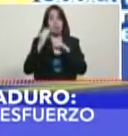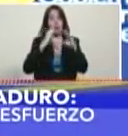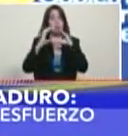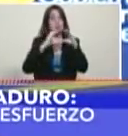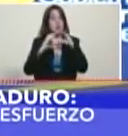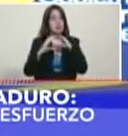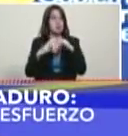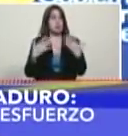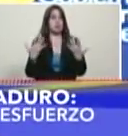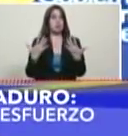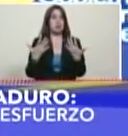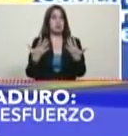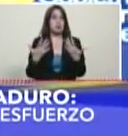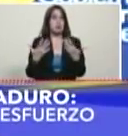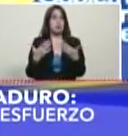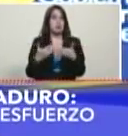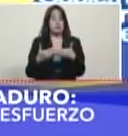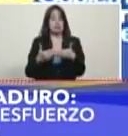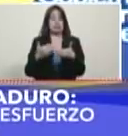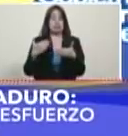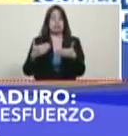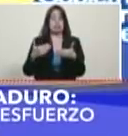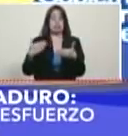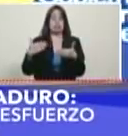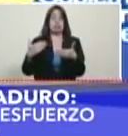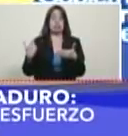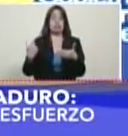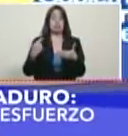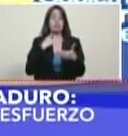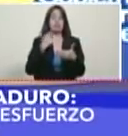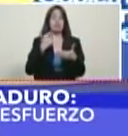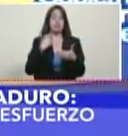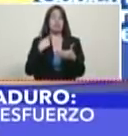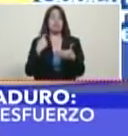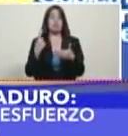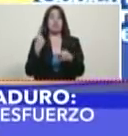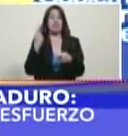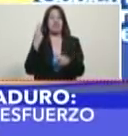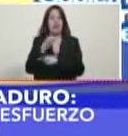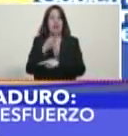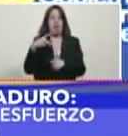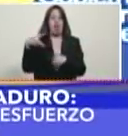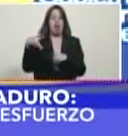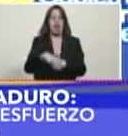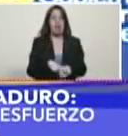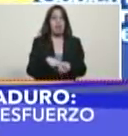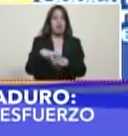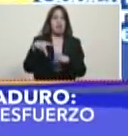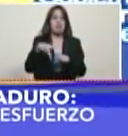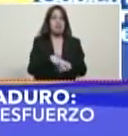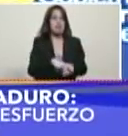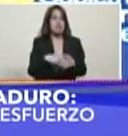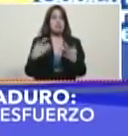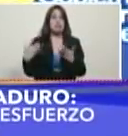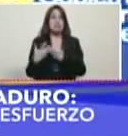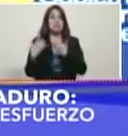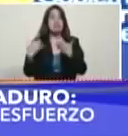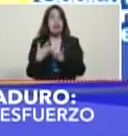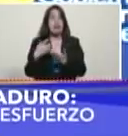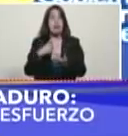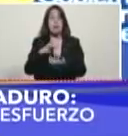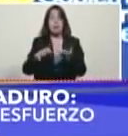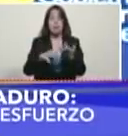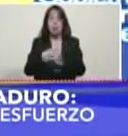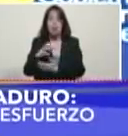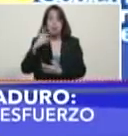telecomunicaciones, están condenados a ser sometidos a guerras de desestabilización política,